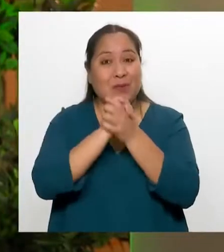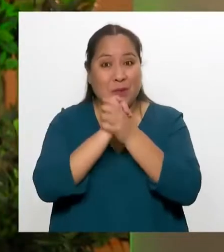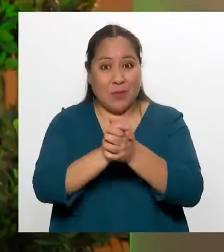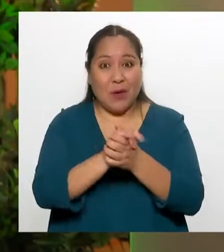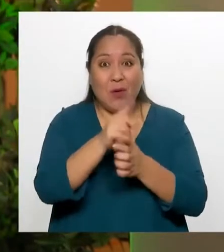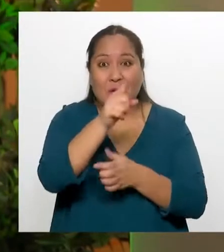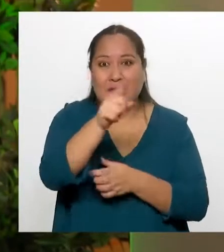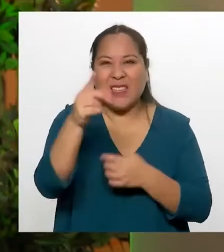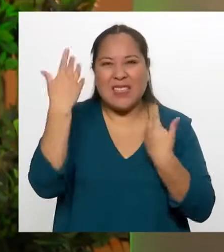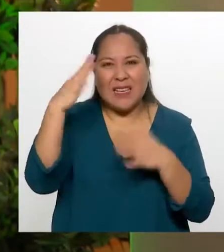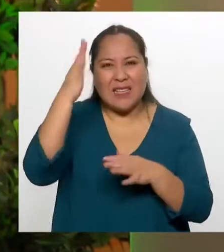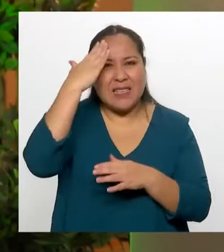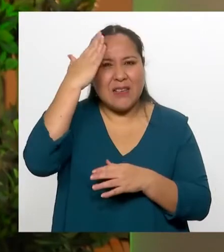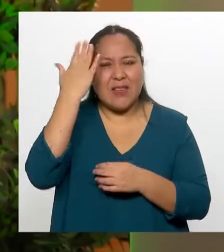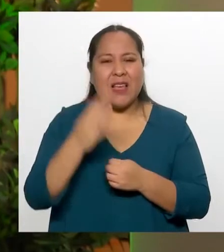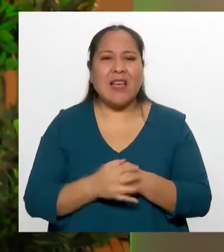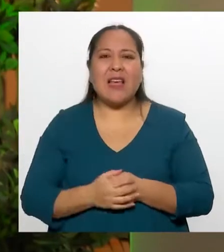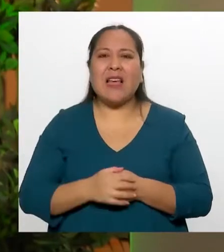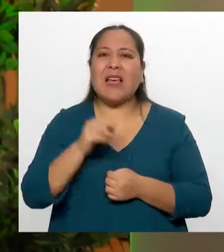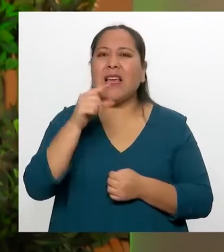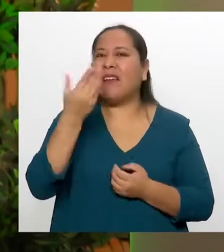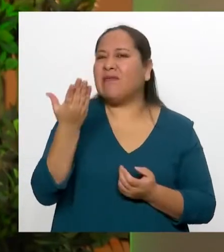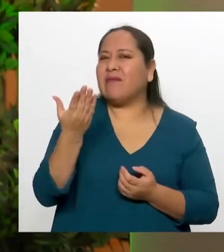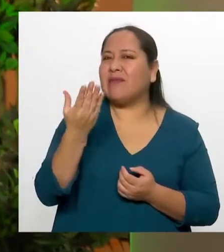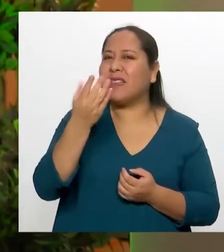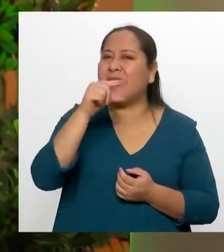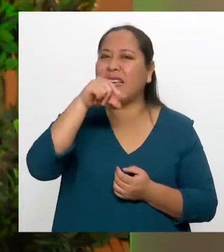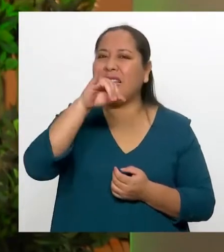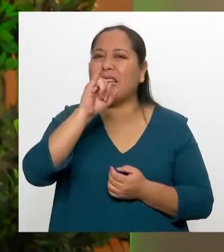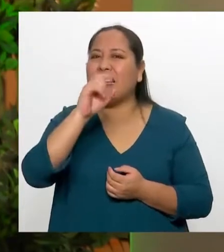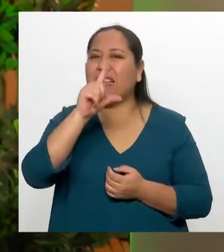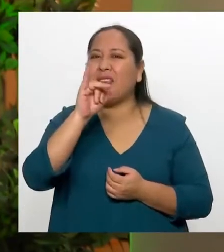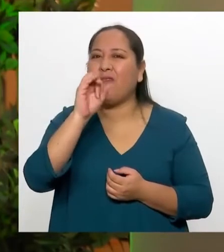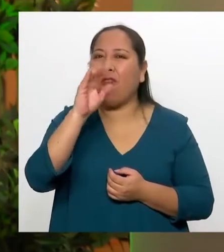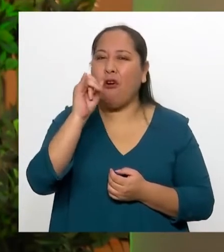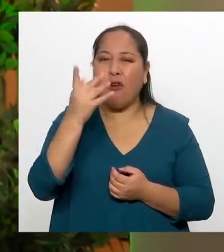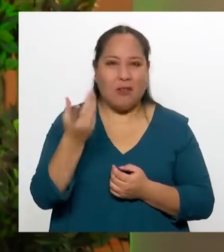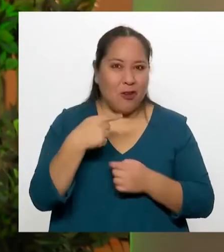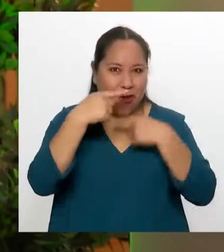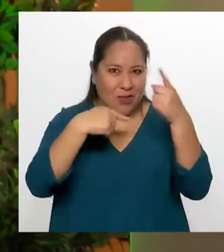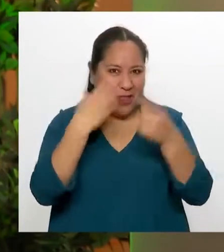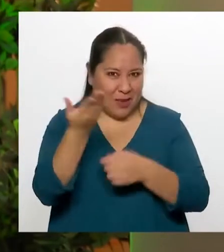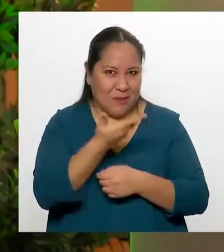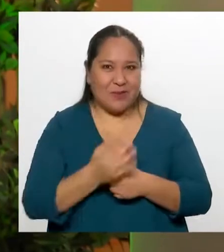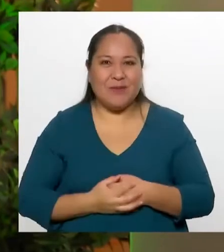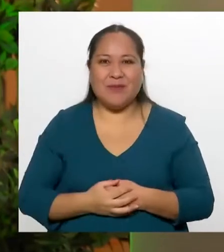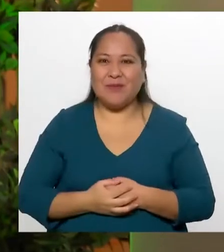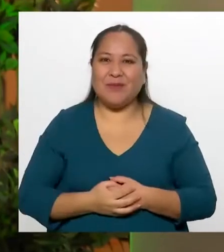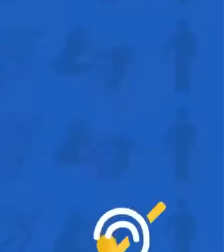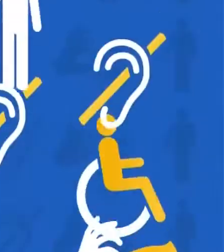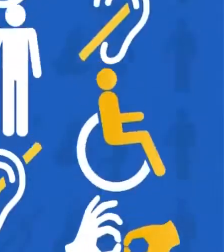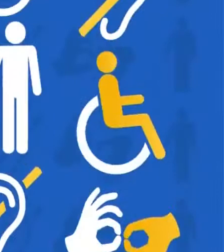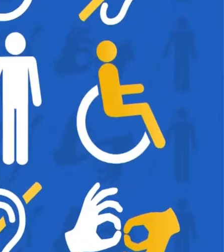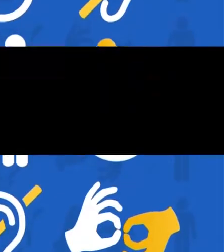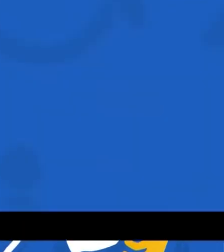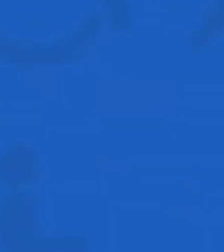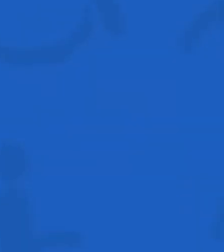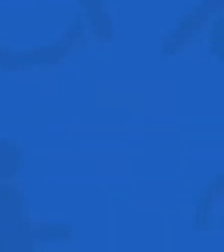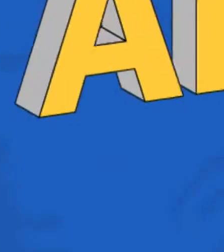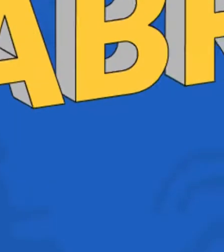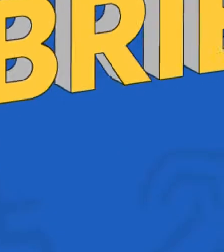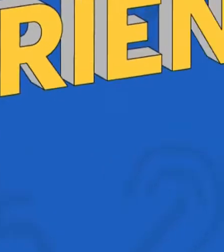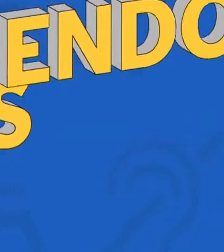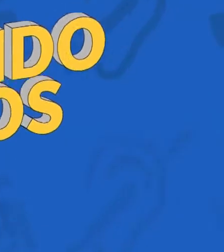Estamos de regreso, amigos. ¿Y ustedes saben qué es Takiri Folk? Les contamos en la siguiente nota.